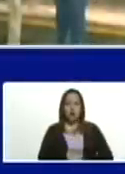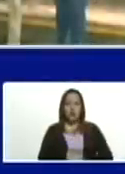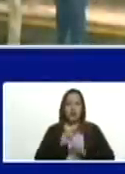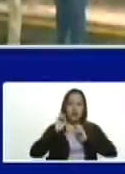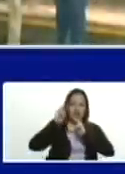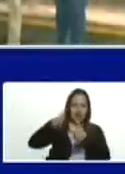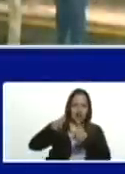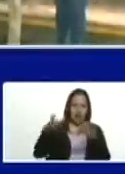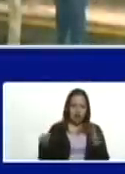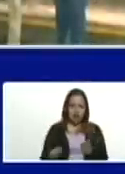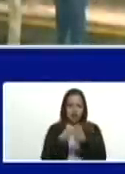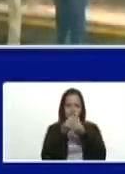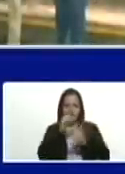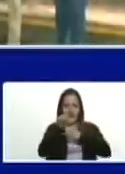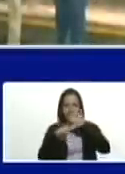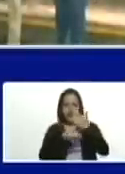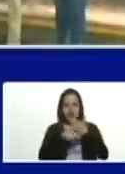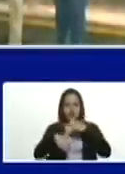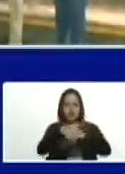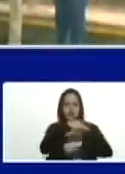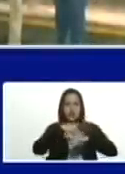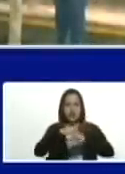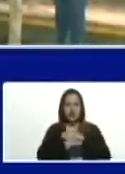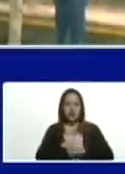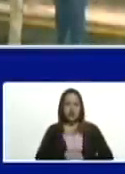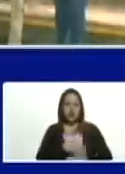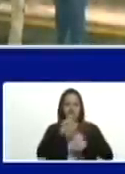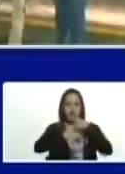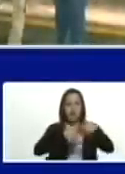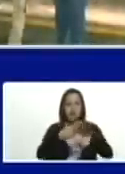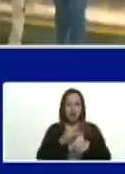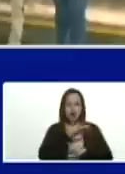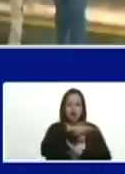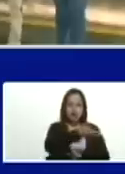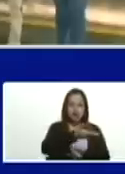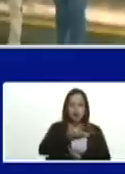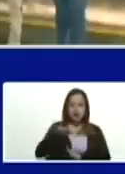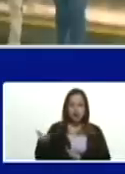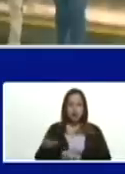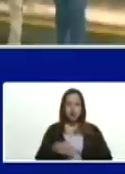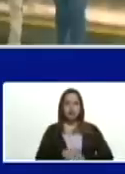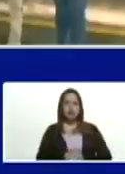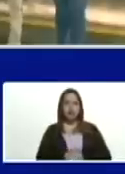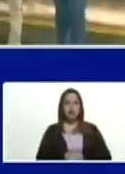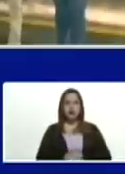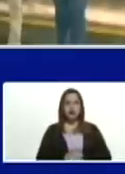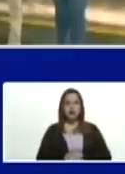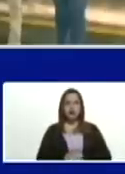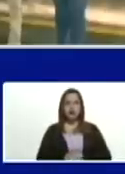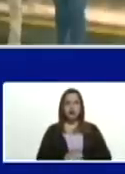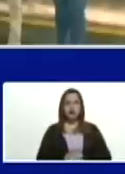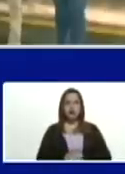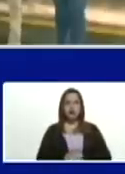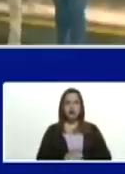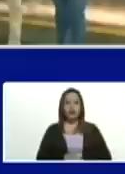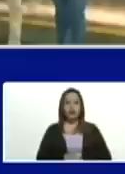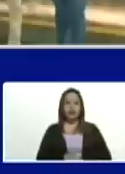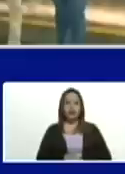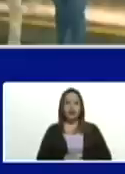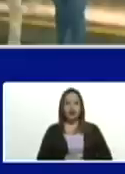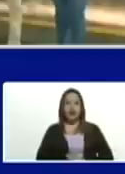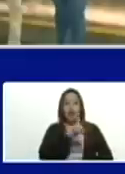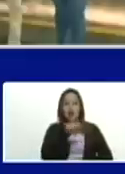acompañada de la viceministra de Procesamiento y Distribución, Prisángel Pérez, de